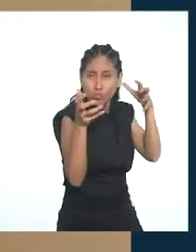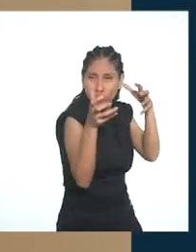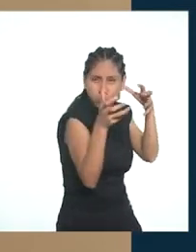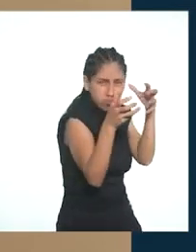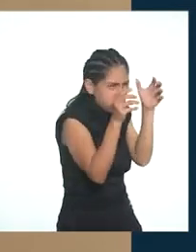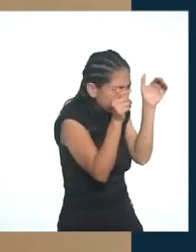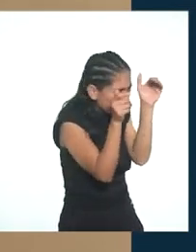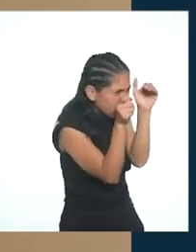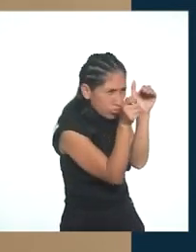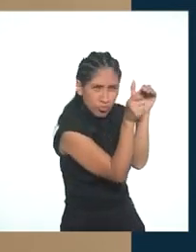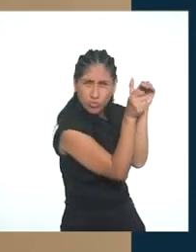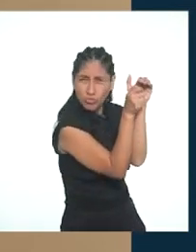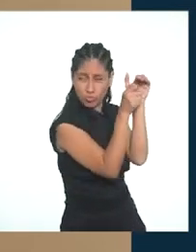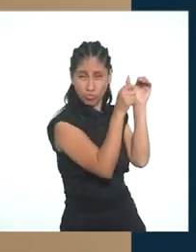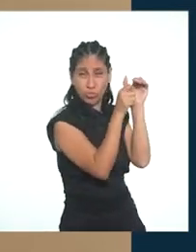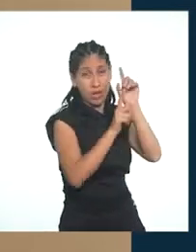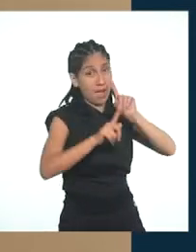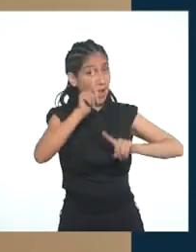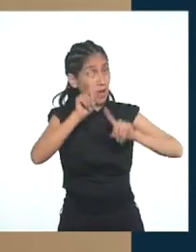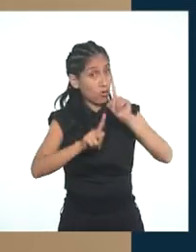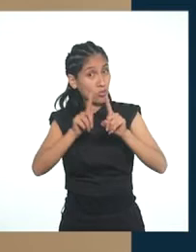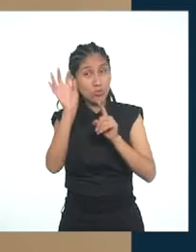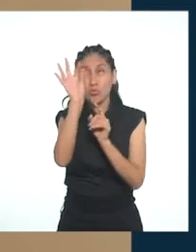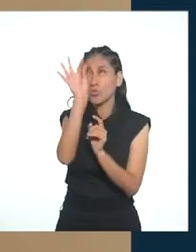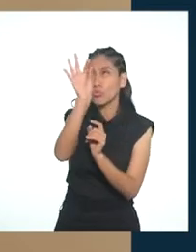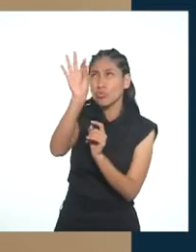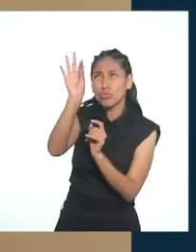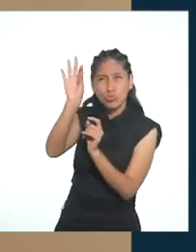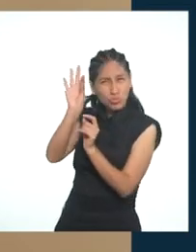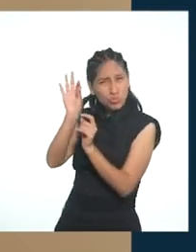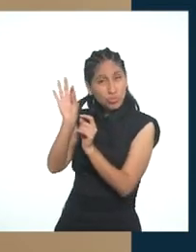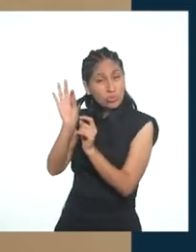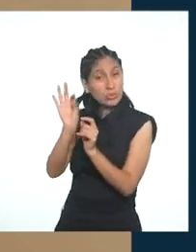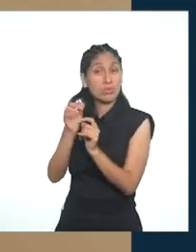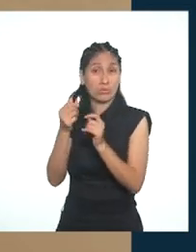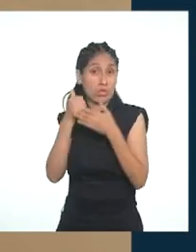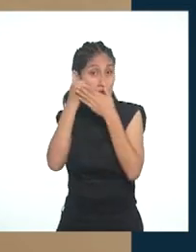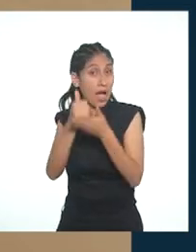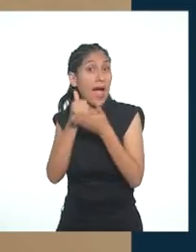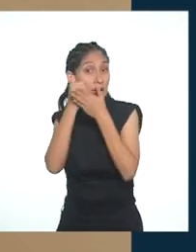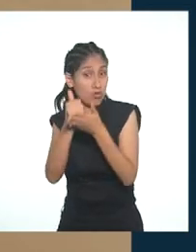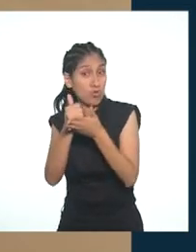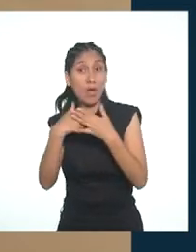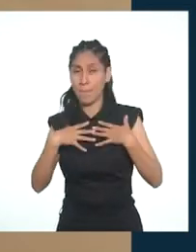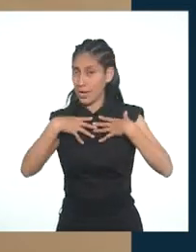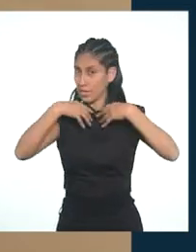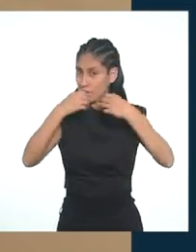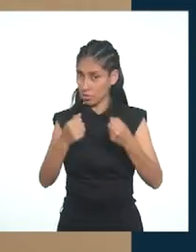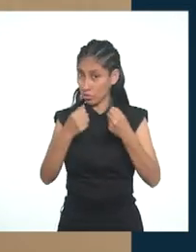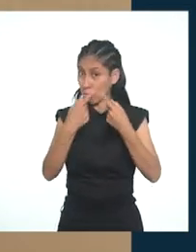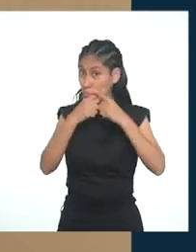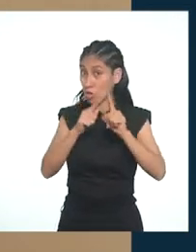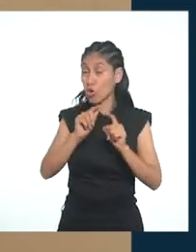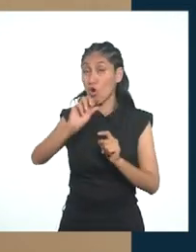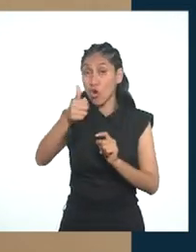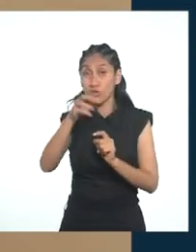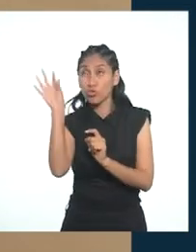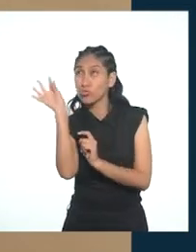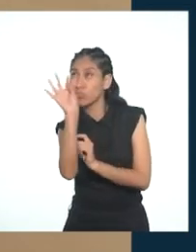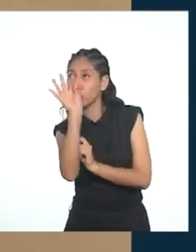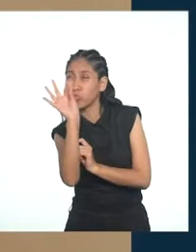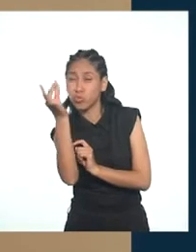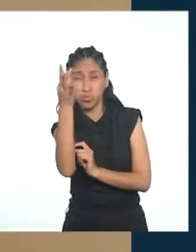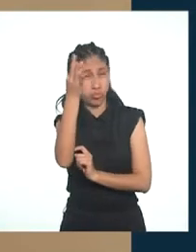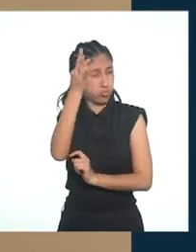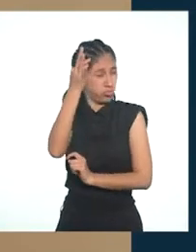en condiciones extremas. Algunos microorganismos son benéficos, pero otros pueden ser perjudiciales para